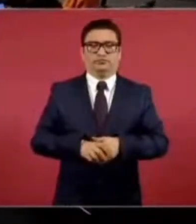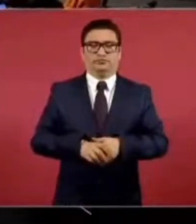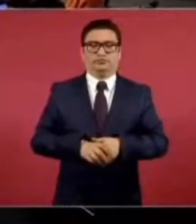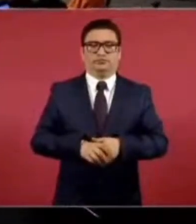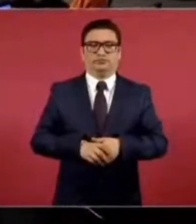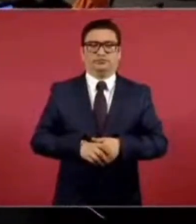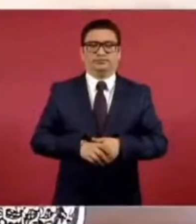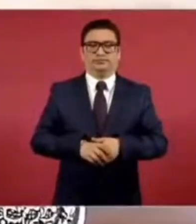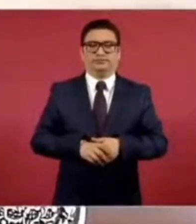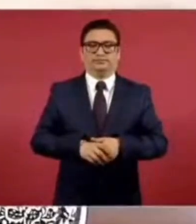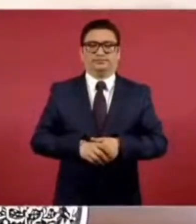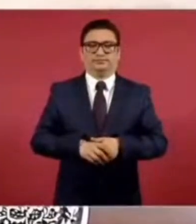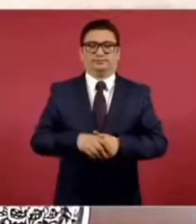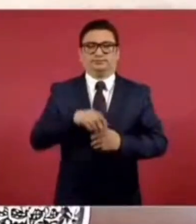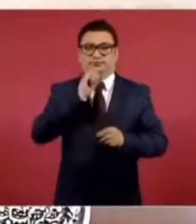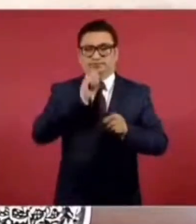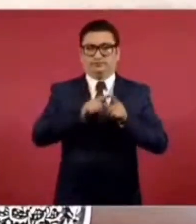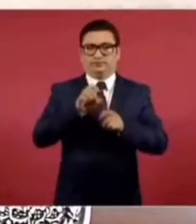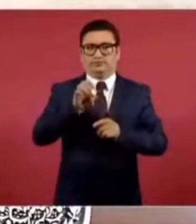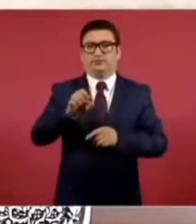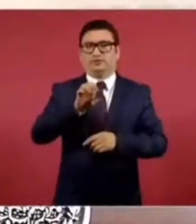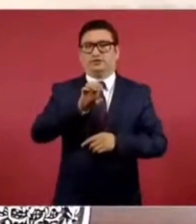este de